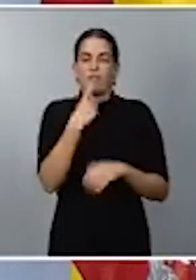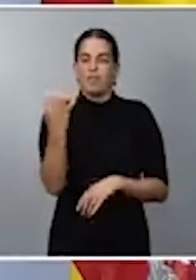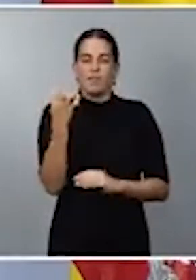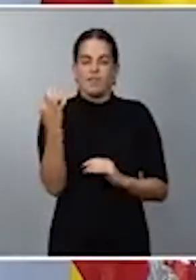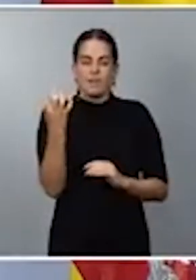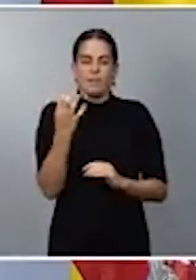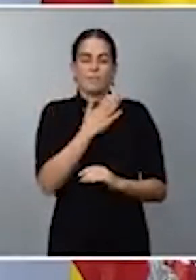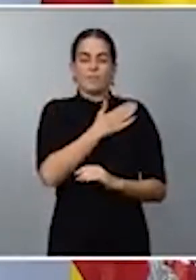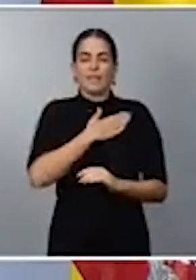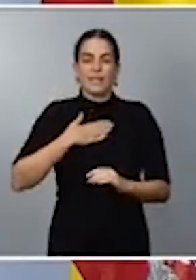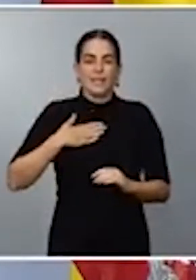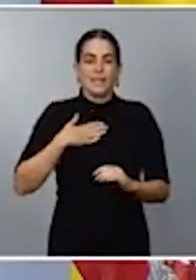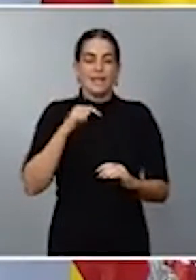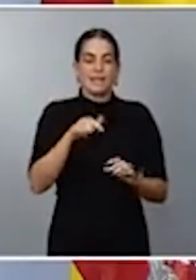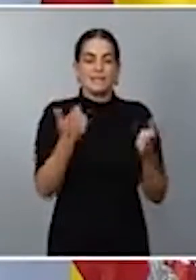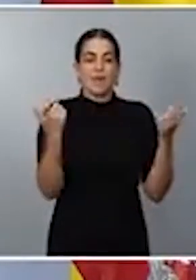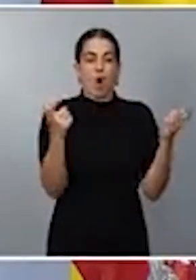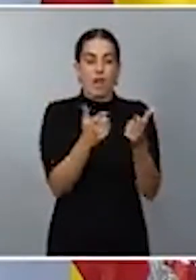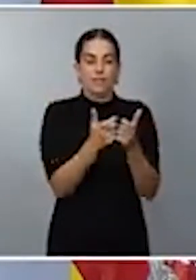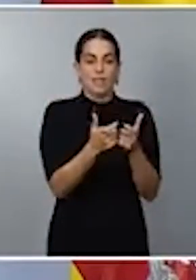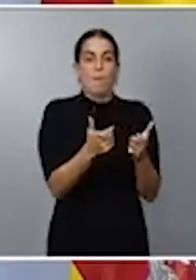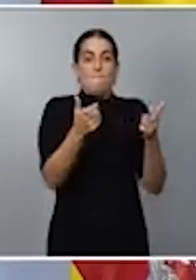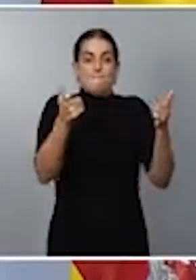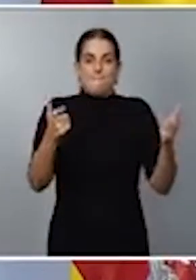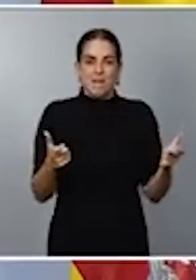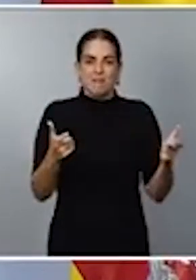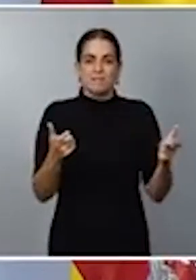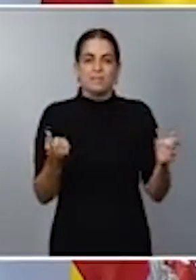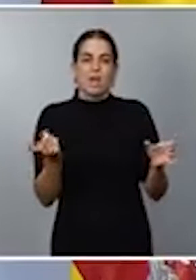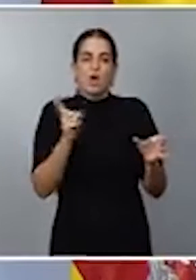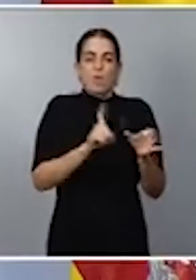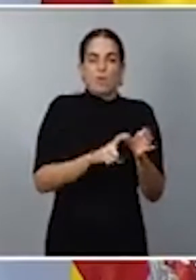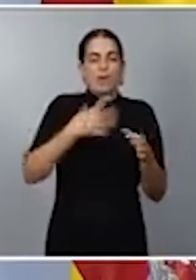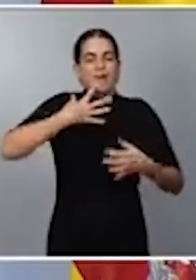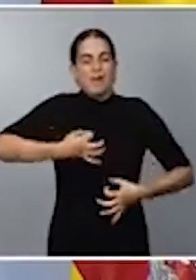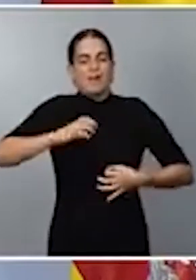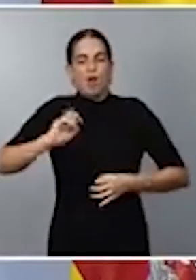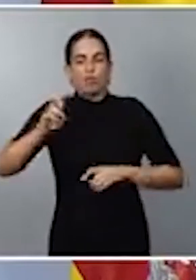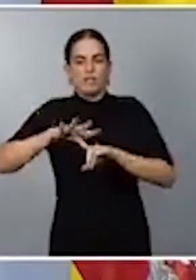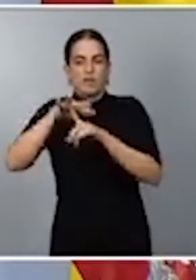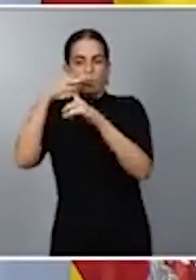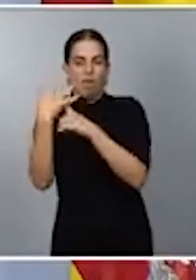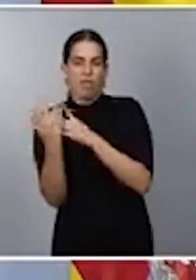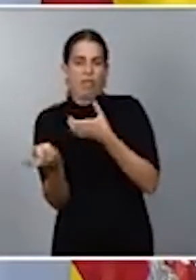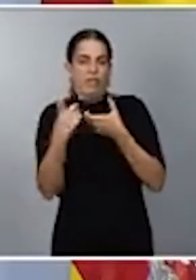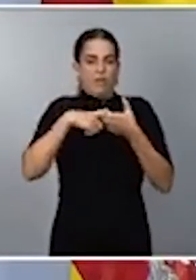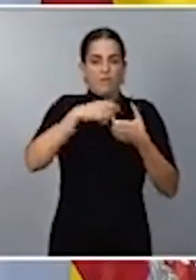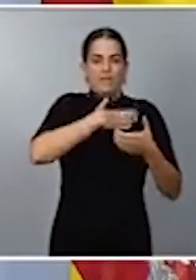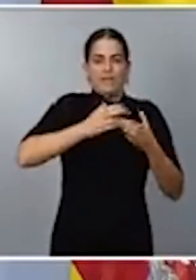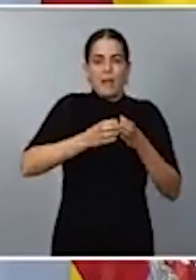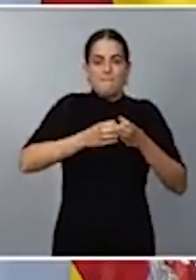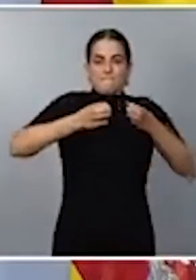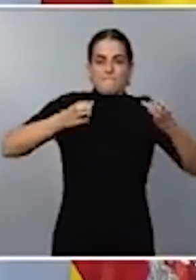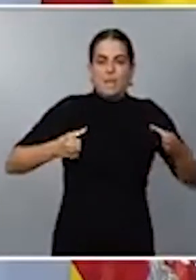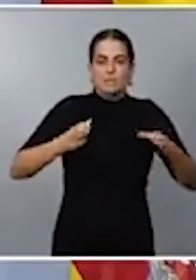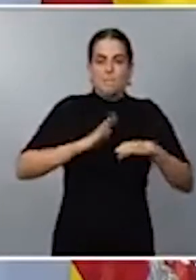en ampliar este colectivo y por tanto incorporar a otras realidades también dentro de las prestaciones contributivas pero